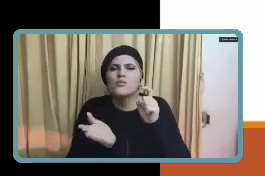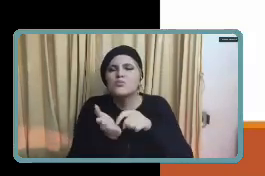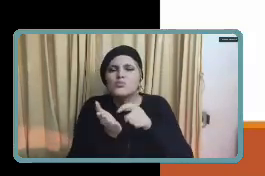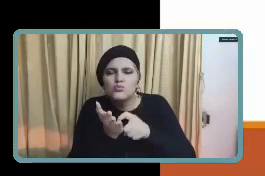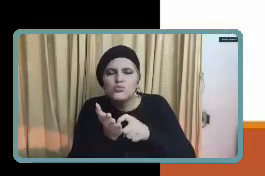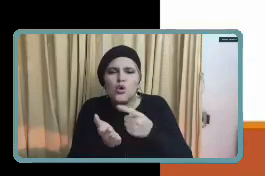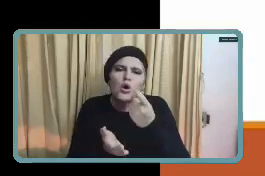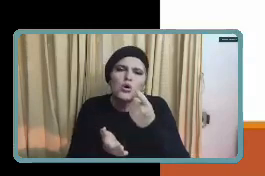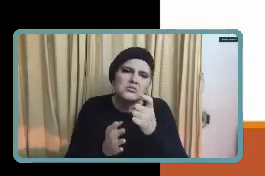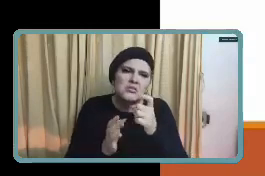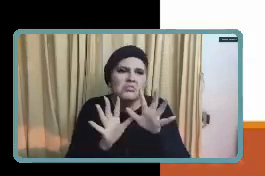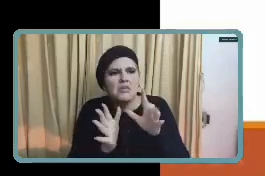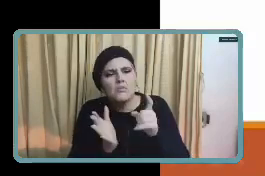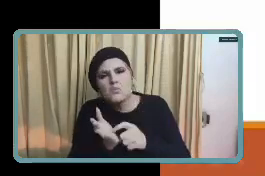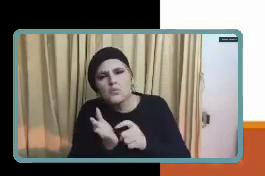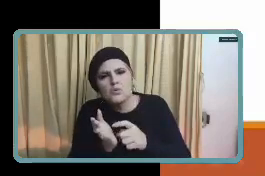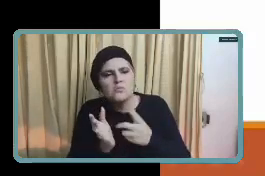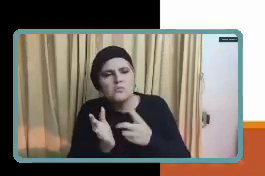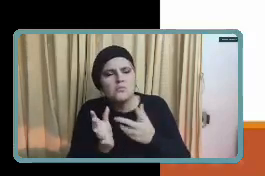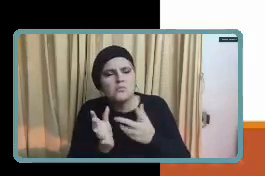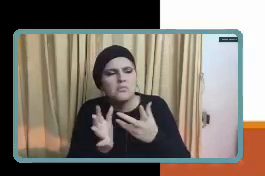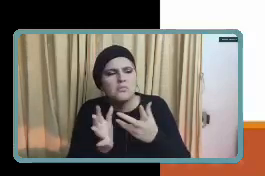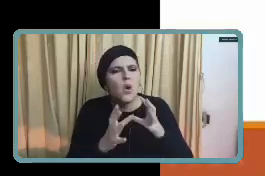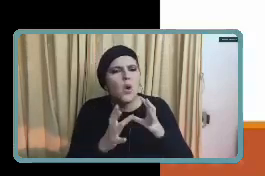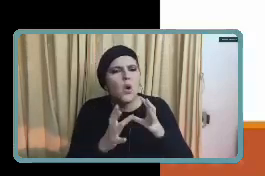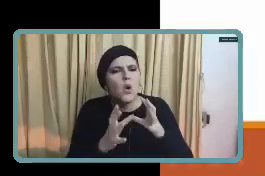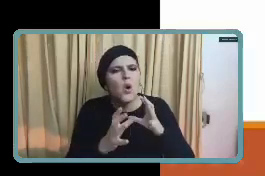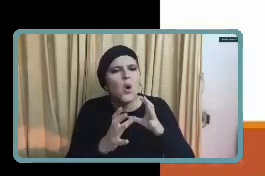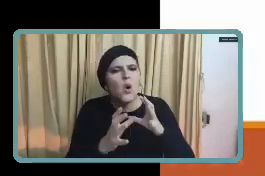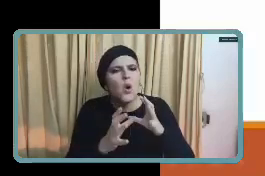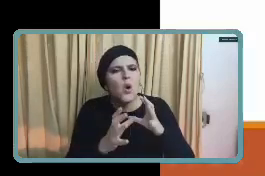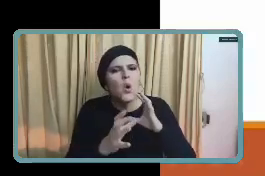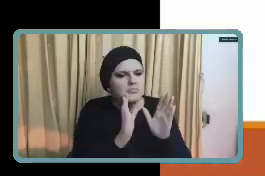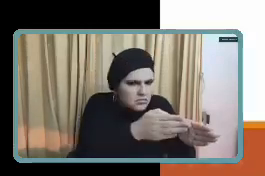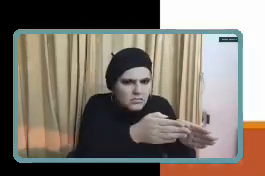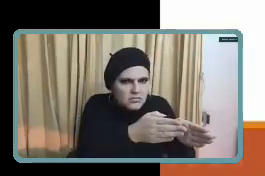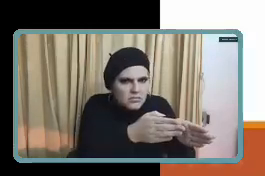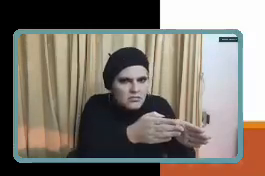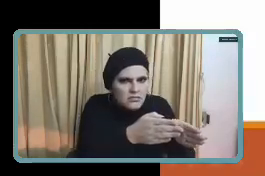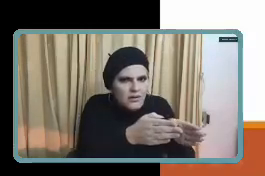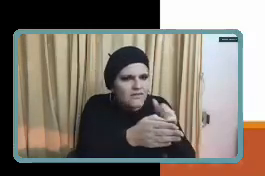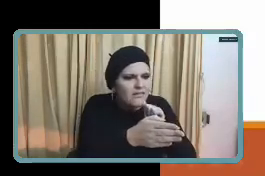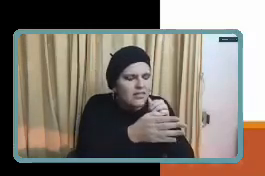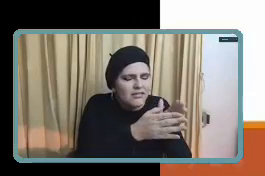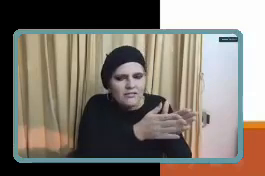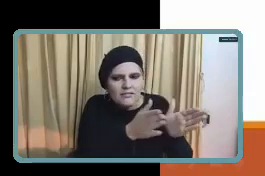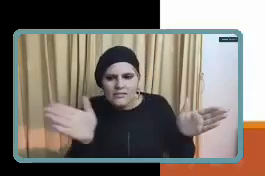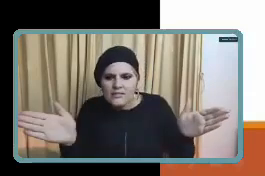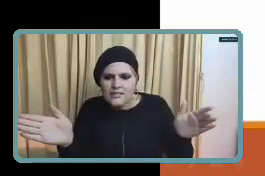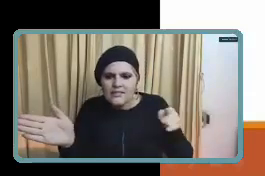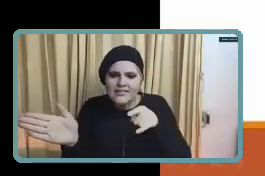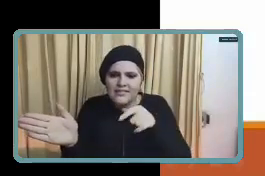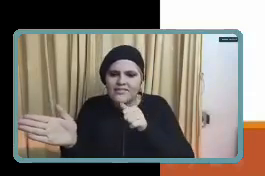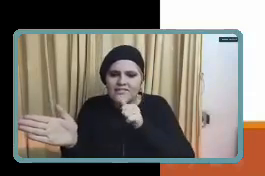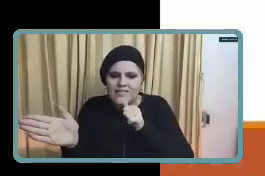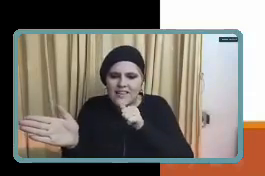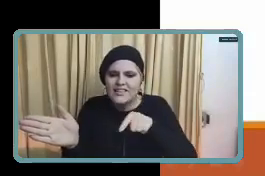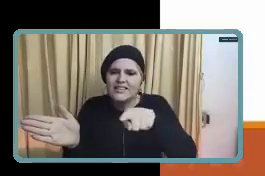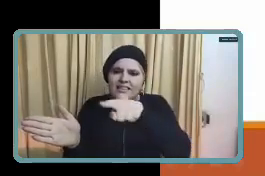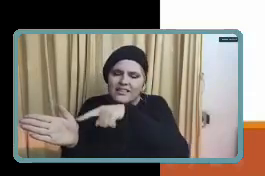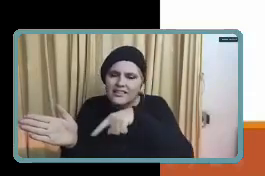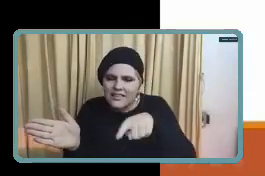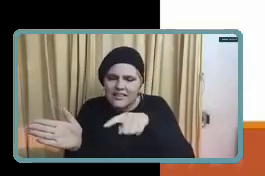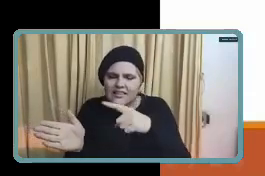de un área de la comunicación, por ejemplo, pero no tienen nada de intereses restringidos, ni de estereotipias, ni de selectividad de